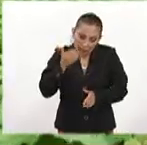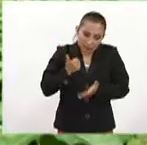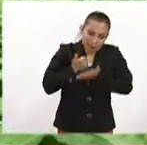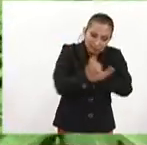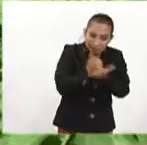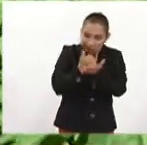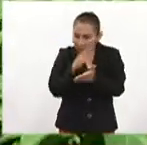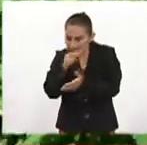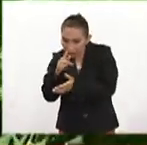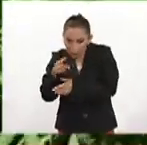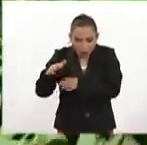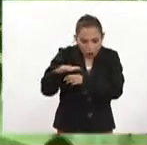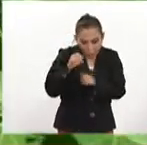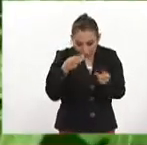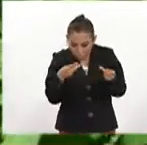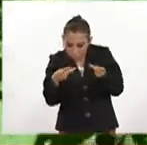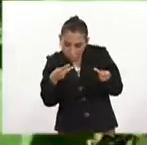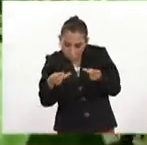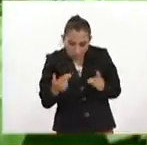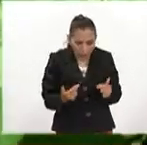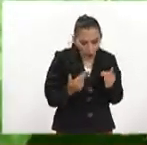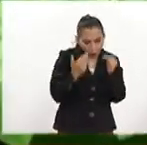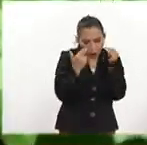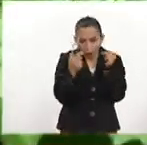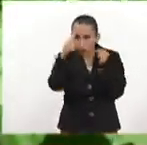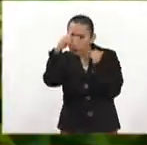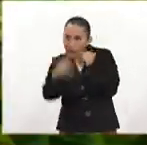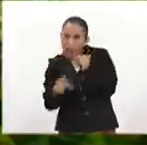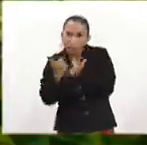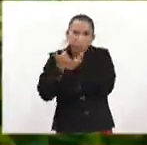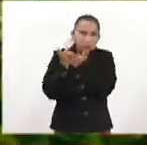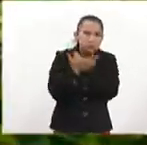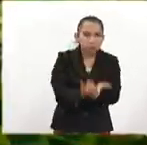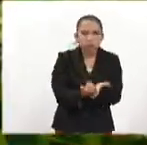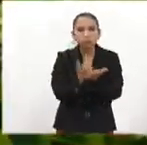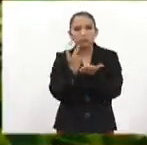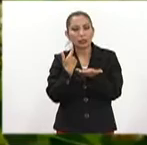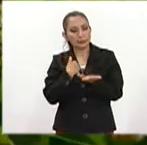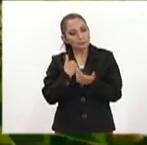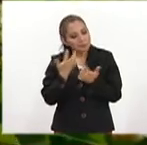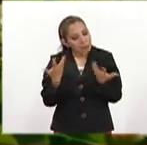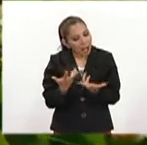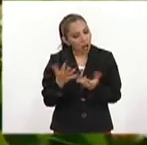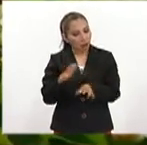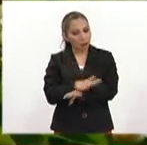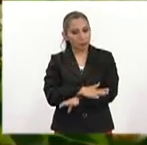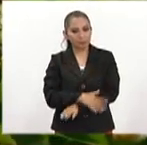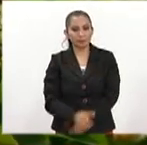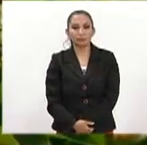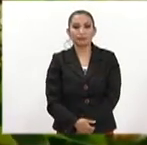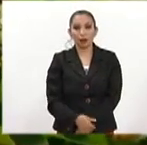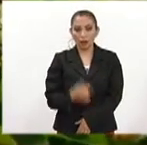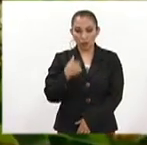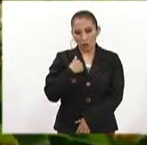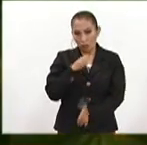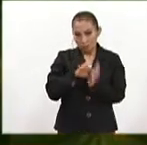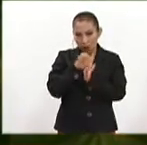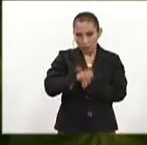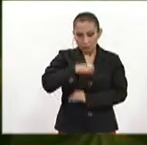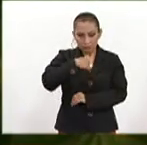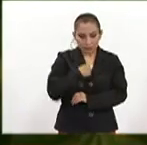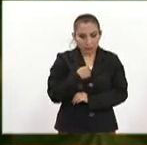de mejorar sus negocios, mejorar a México y ser agentes de cambio. En mi caso,